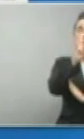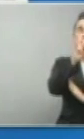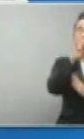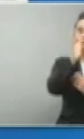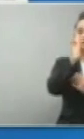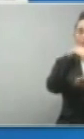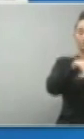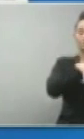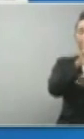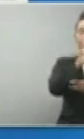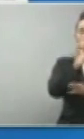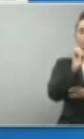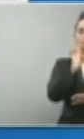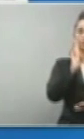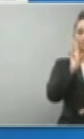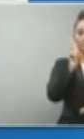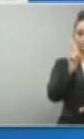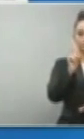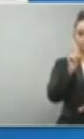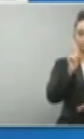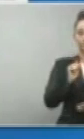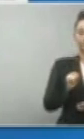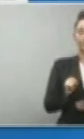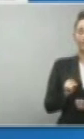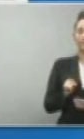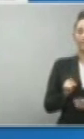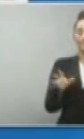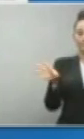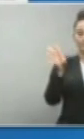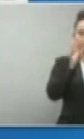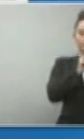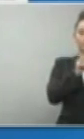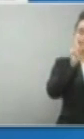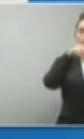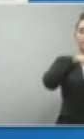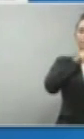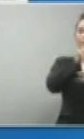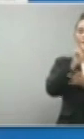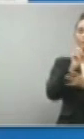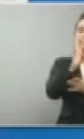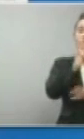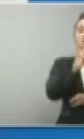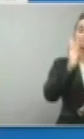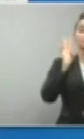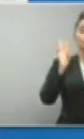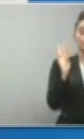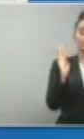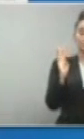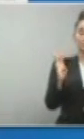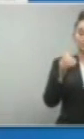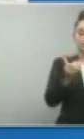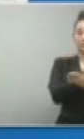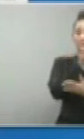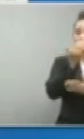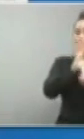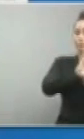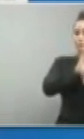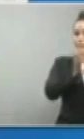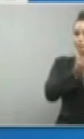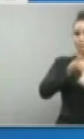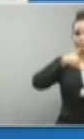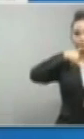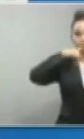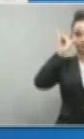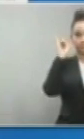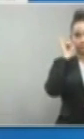.671, con un total de 1.366 nuevos casos en el día de